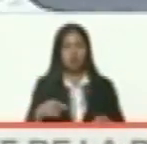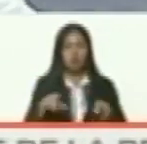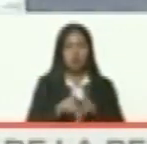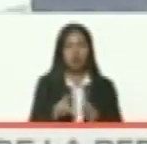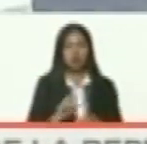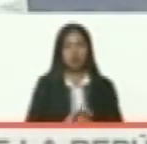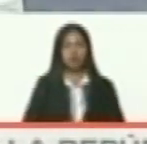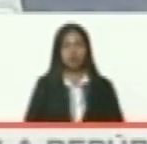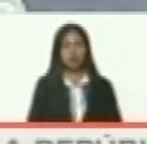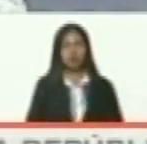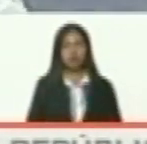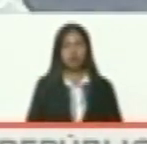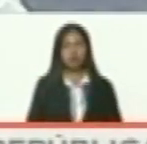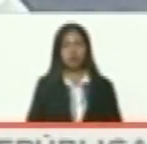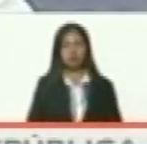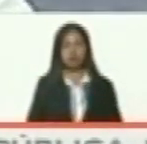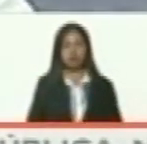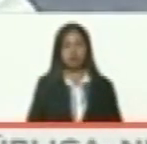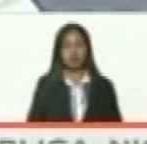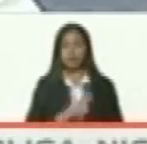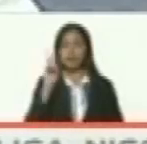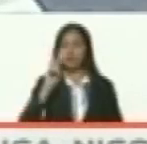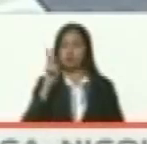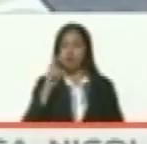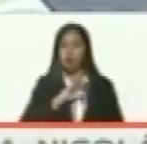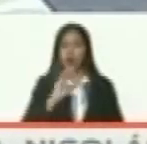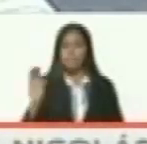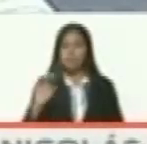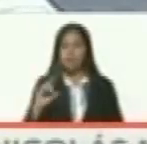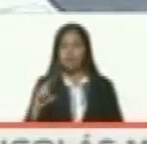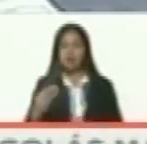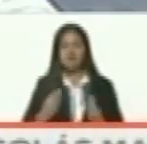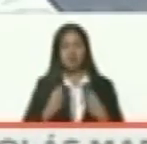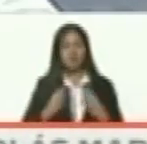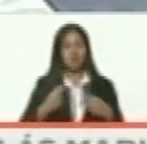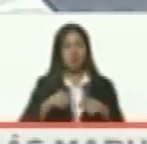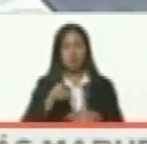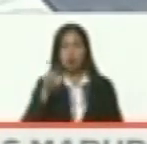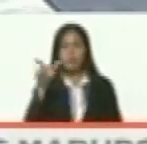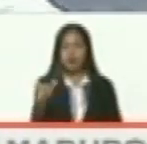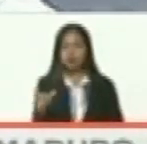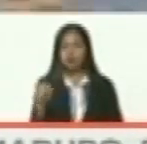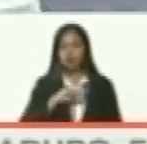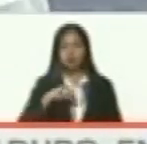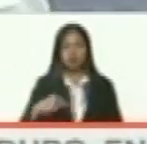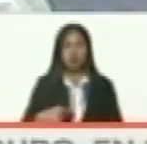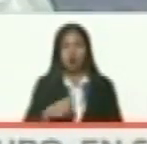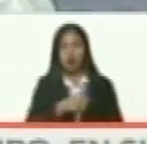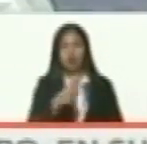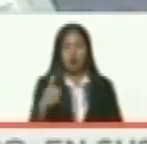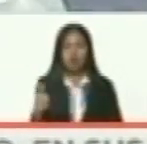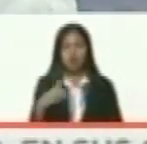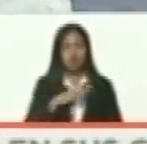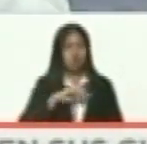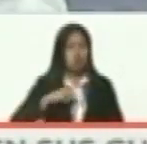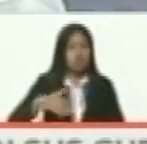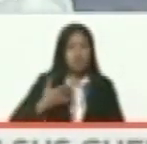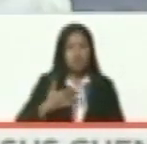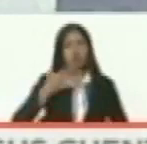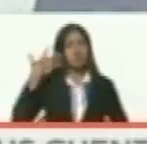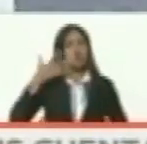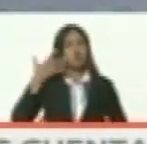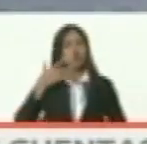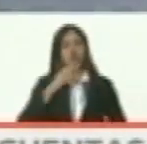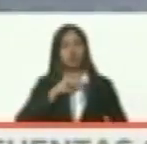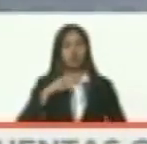ciudadanas. Venezuela es una patria viva cuyos ciudadanos, nosotros y nosotras, tenemos que sentirnos